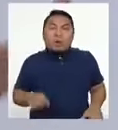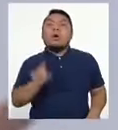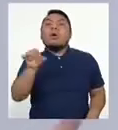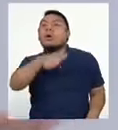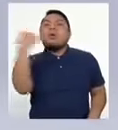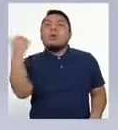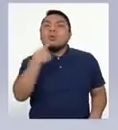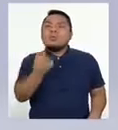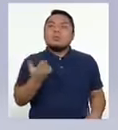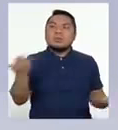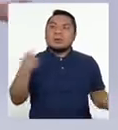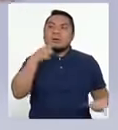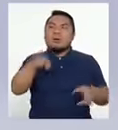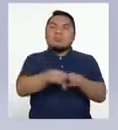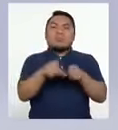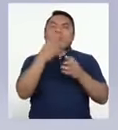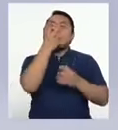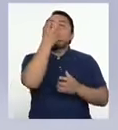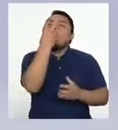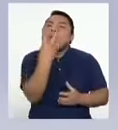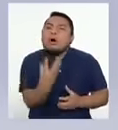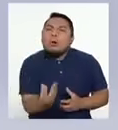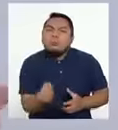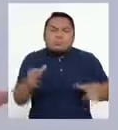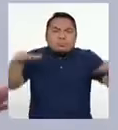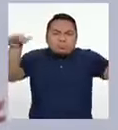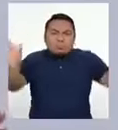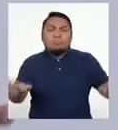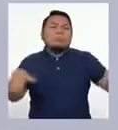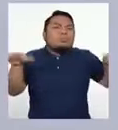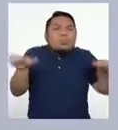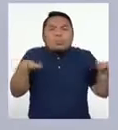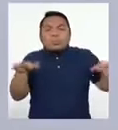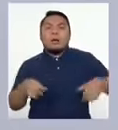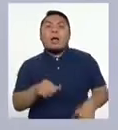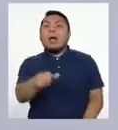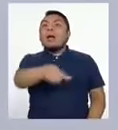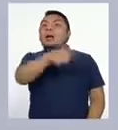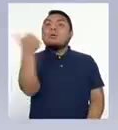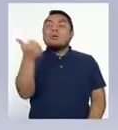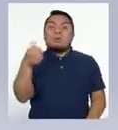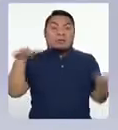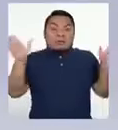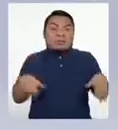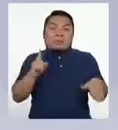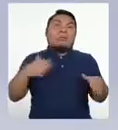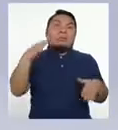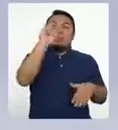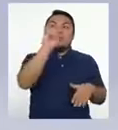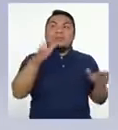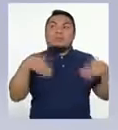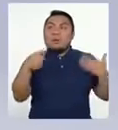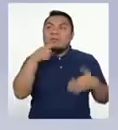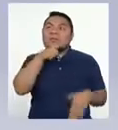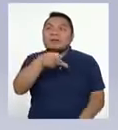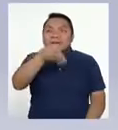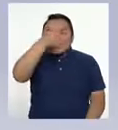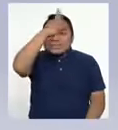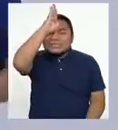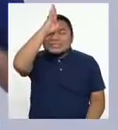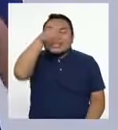Algunas pueden volar como los tucanes. Y otras no pueden volar como las ballenas.